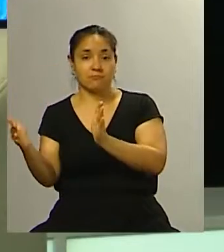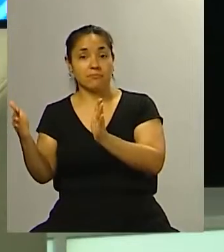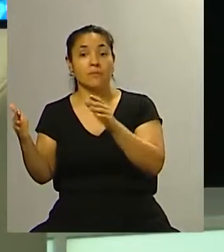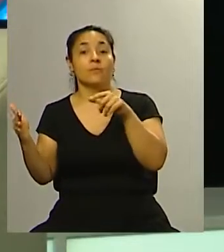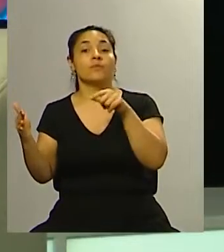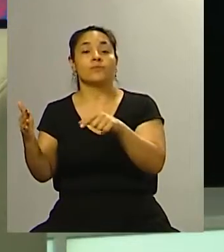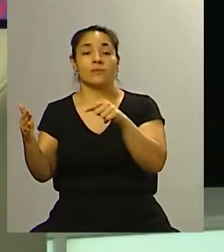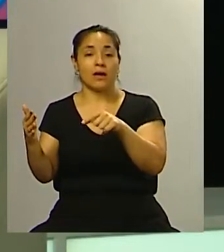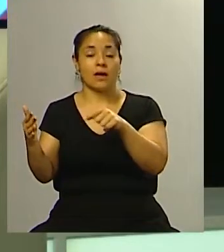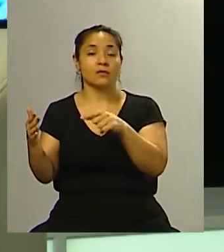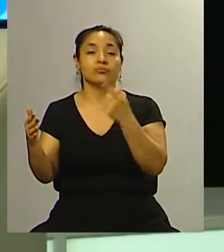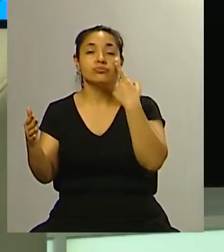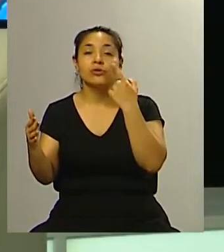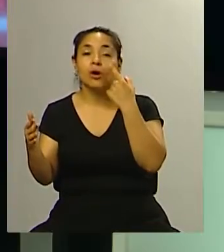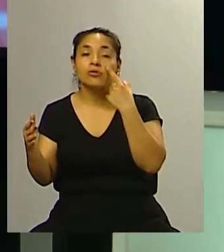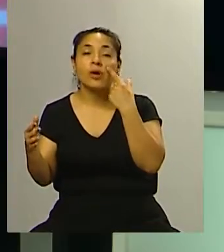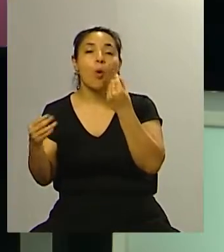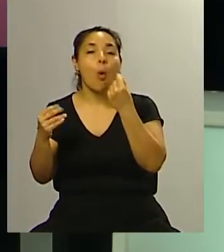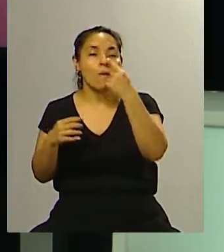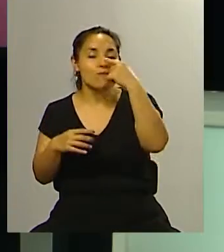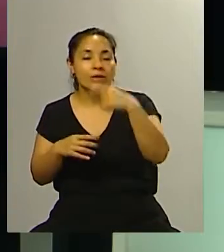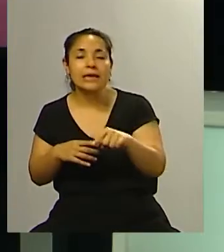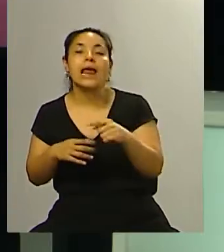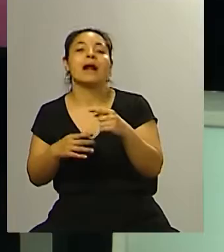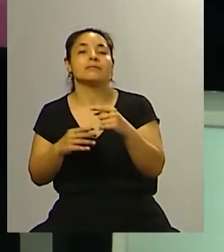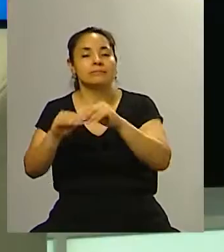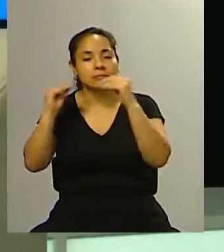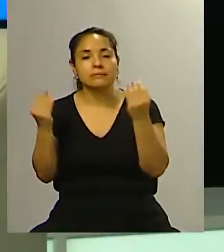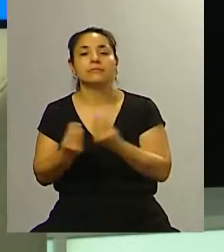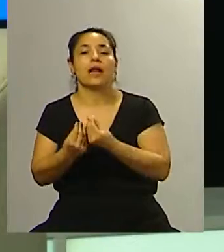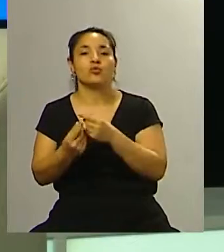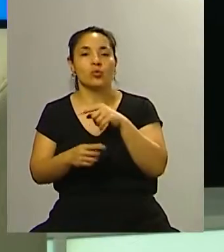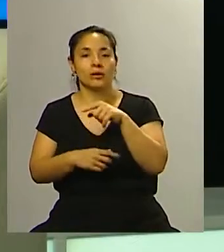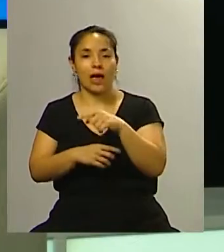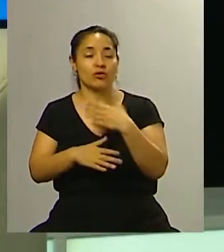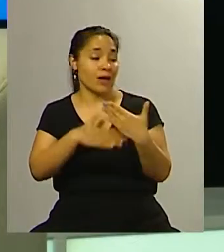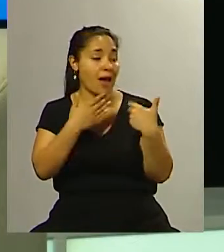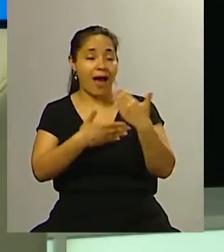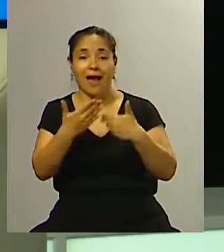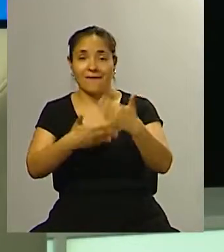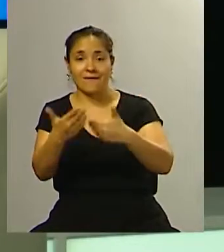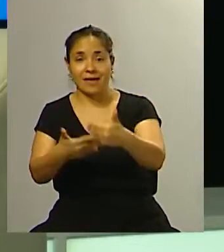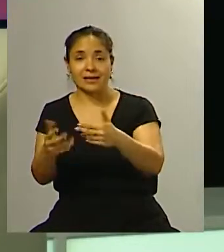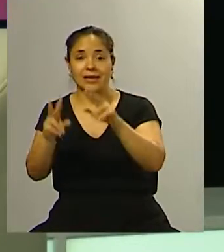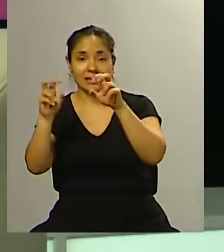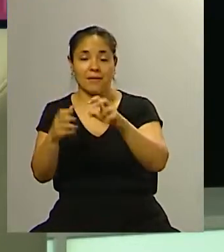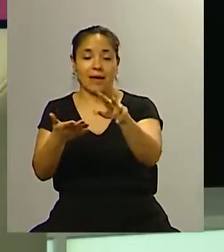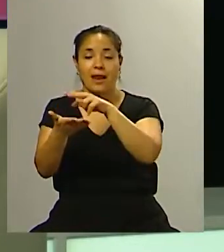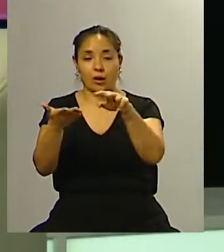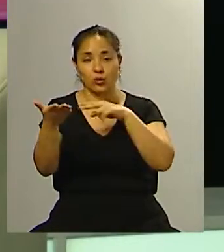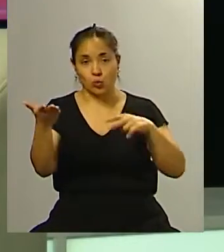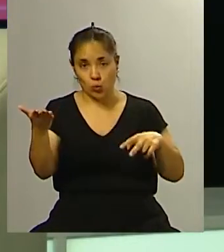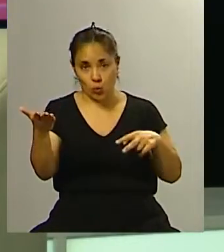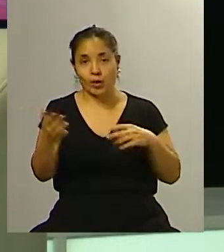en donde vamos a conocer cuál es el resultado final, ¿no?, del avance en relación al censo de fluidez